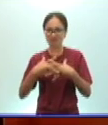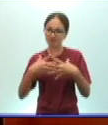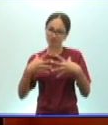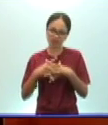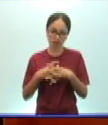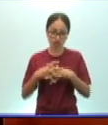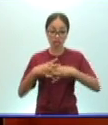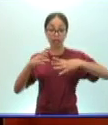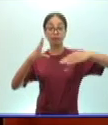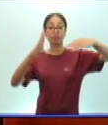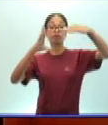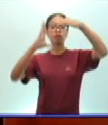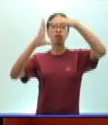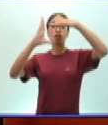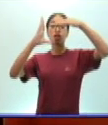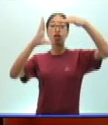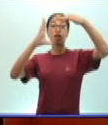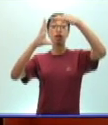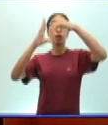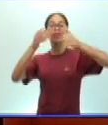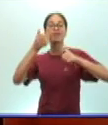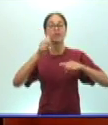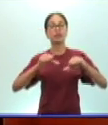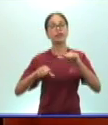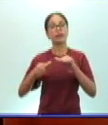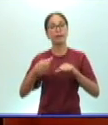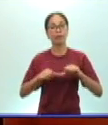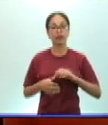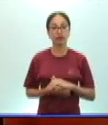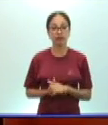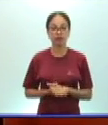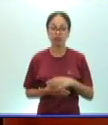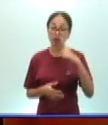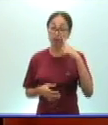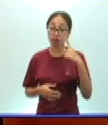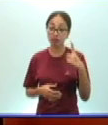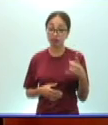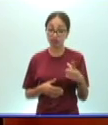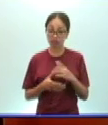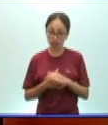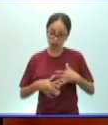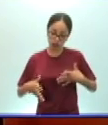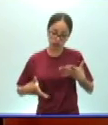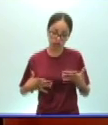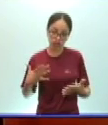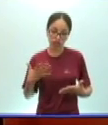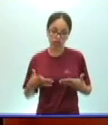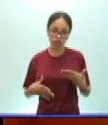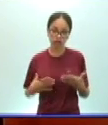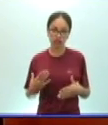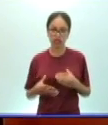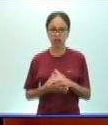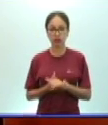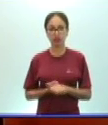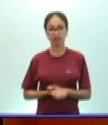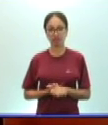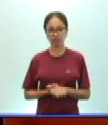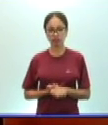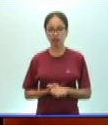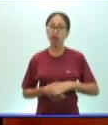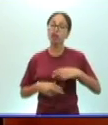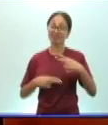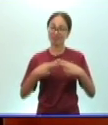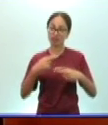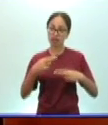capa superior de la mezcla. Vamos a ver entonces la siguiente actividad experimental para ver cómo realizar